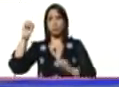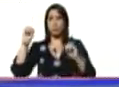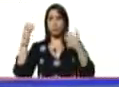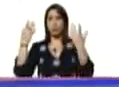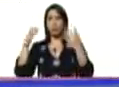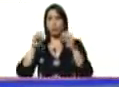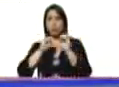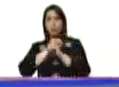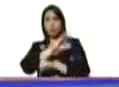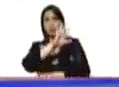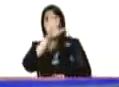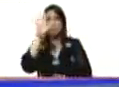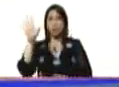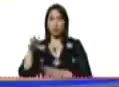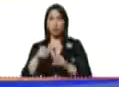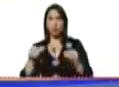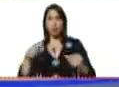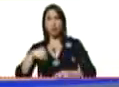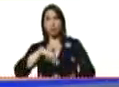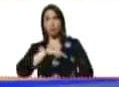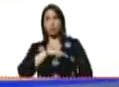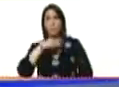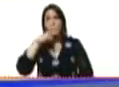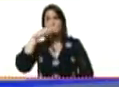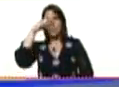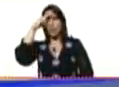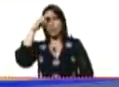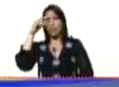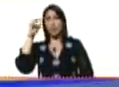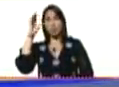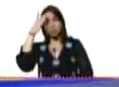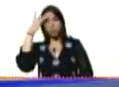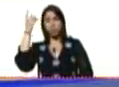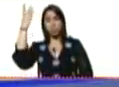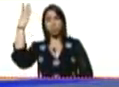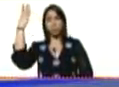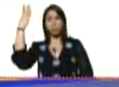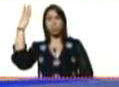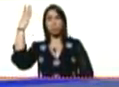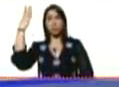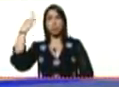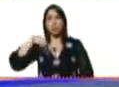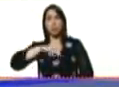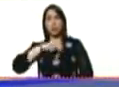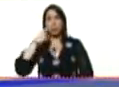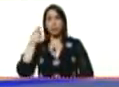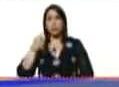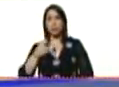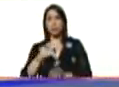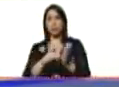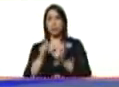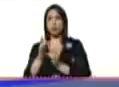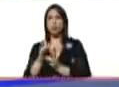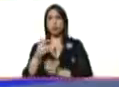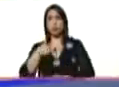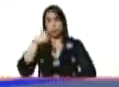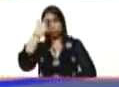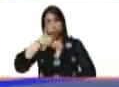tierra, en nuestro Padre Creador y en nuestro Señor Jesucristo. Sí, soy un hombre de fe,